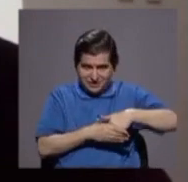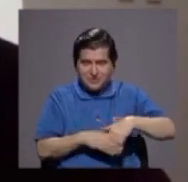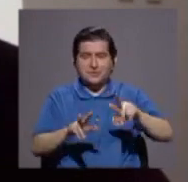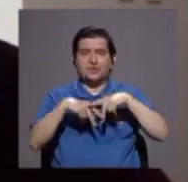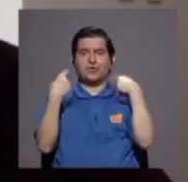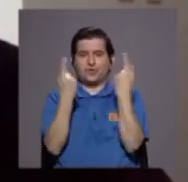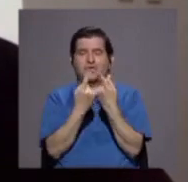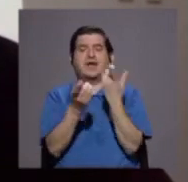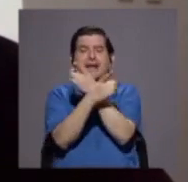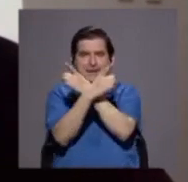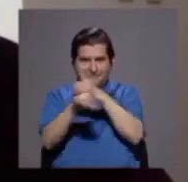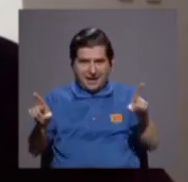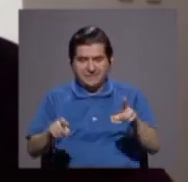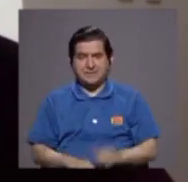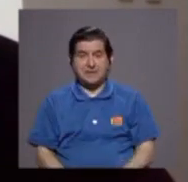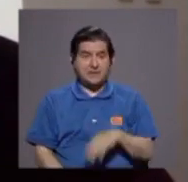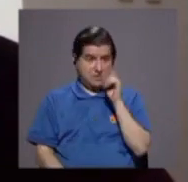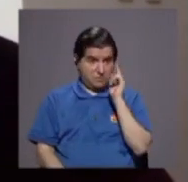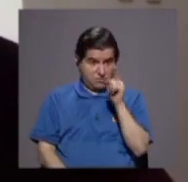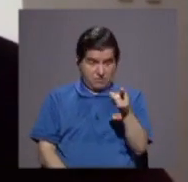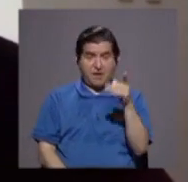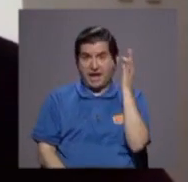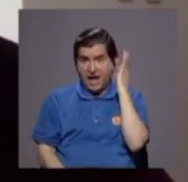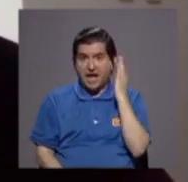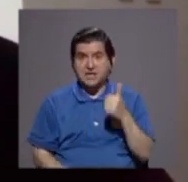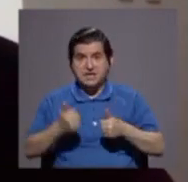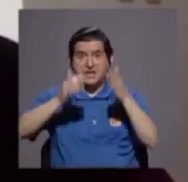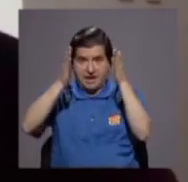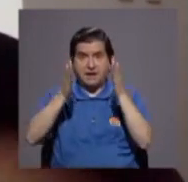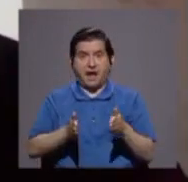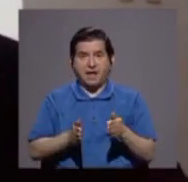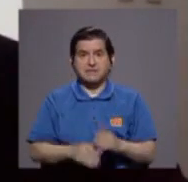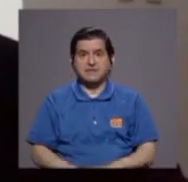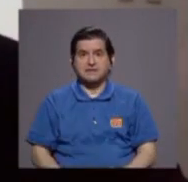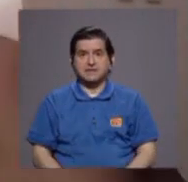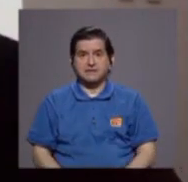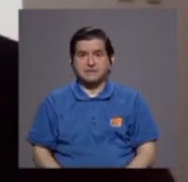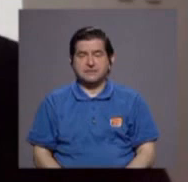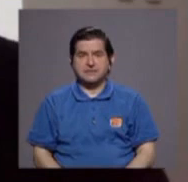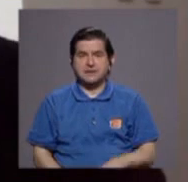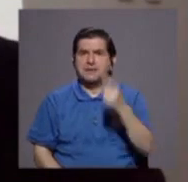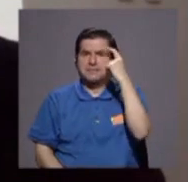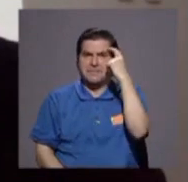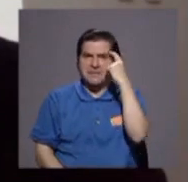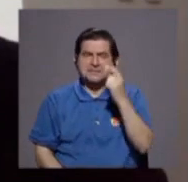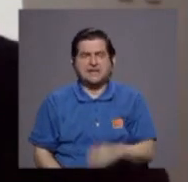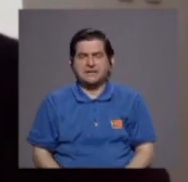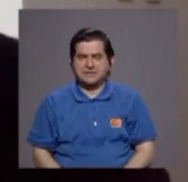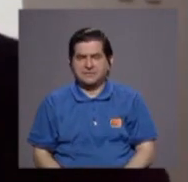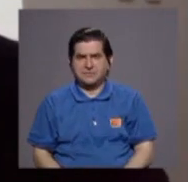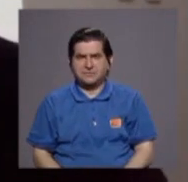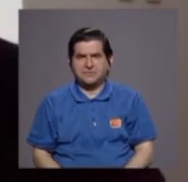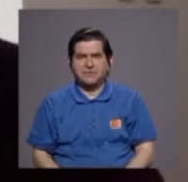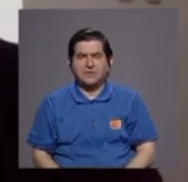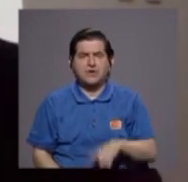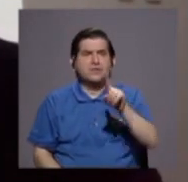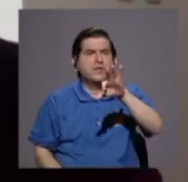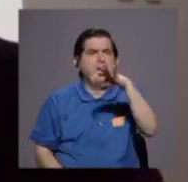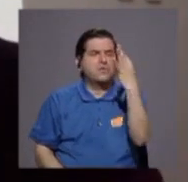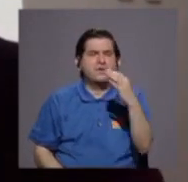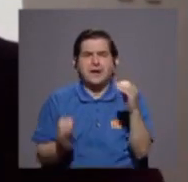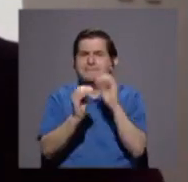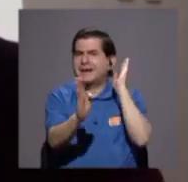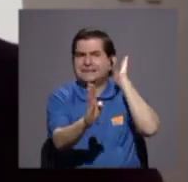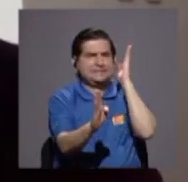el Partido Demócrata, ella fue la candidata o el candidato, hablando en un sentido genérico, que de una manera